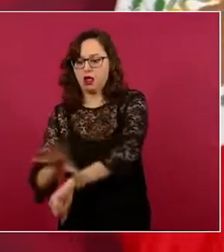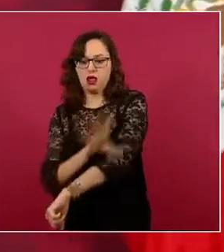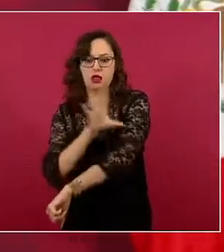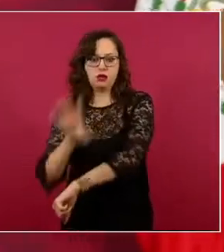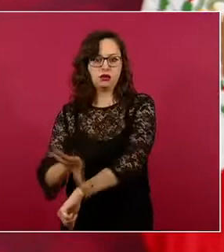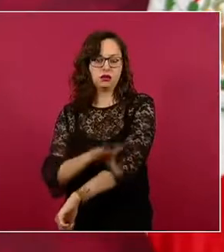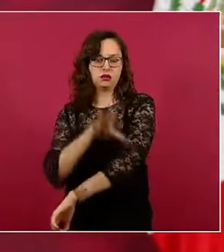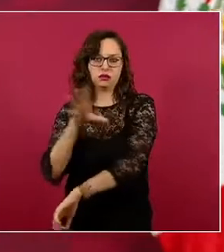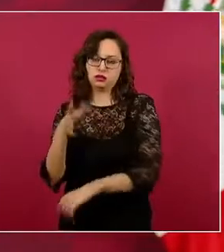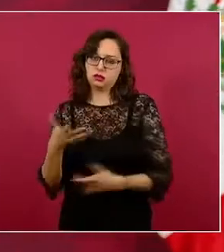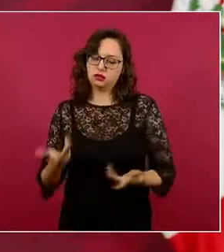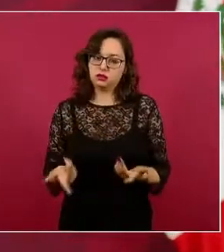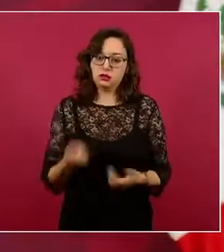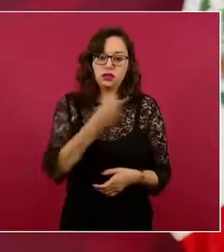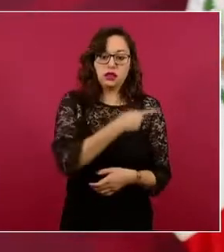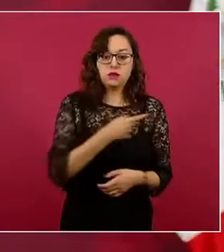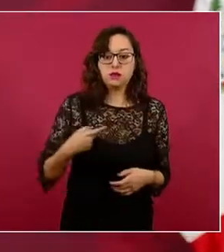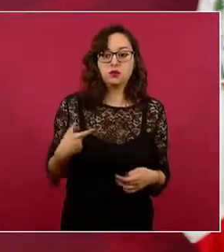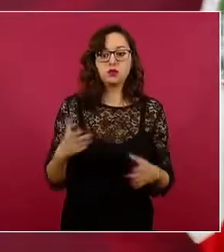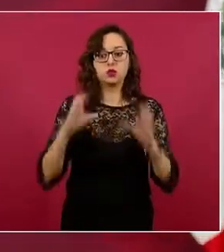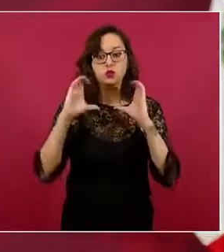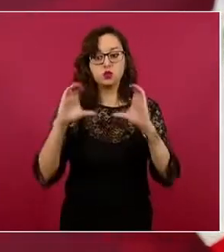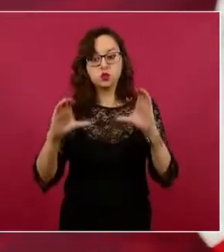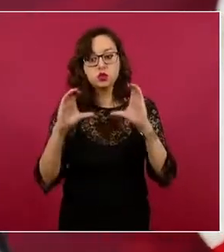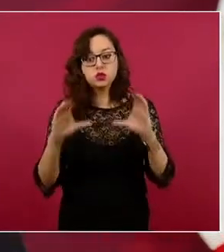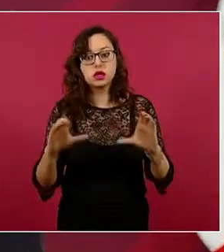este recurso,